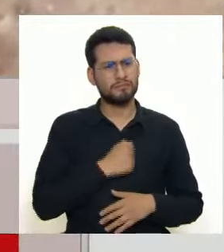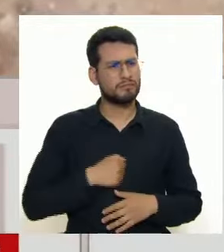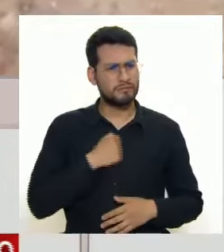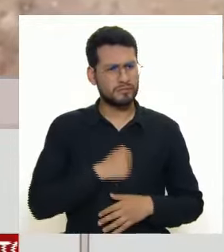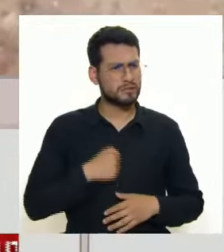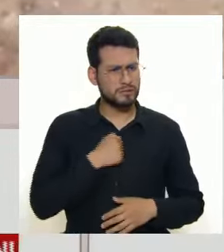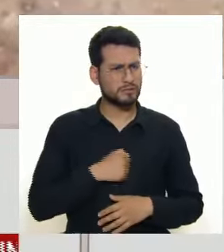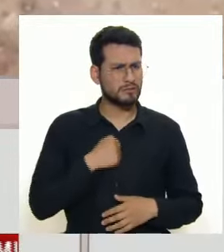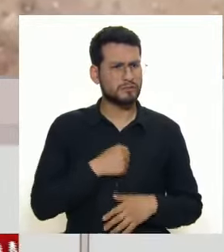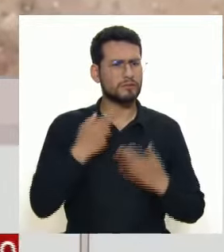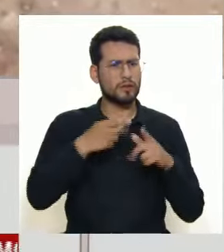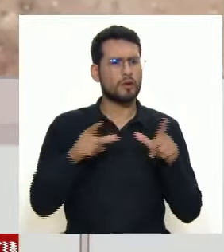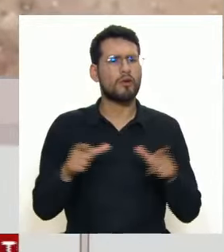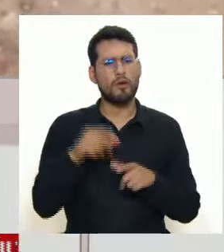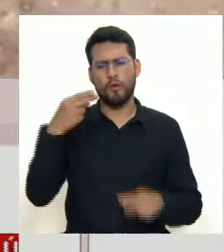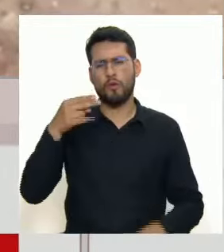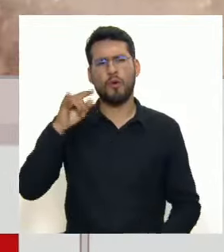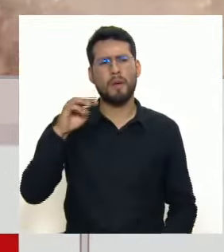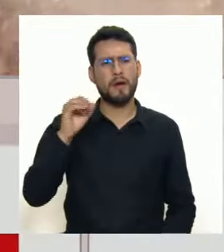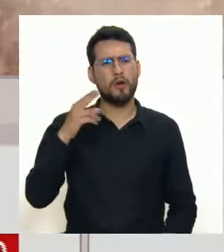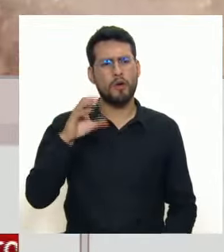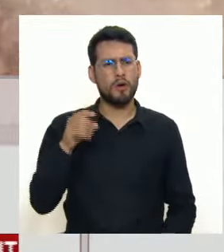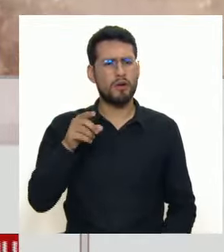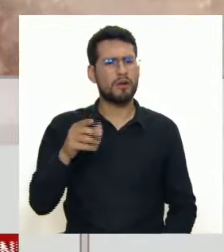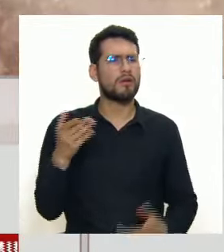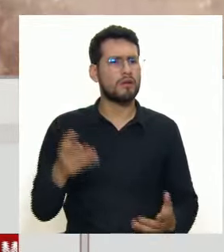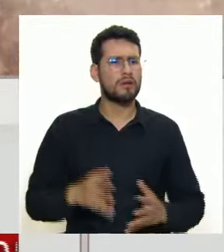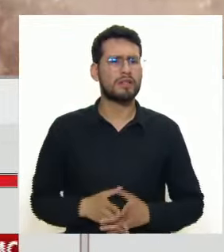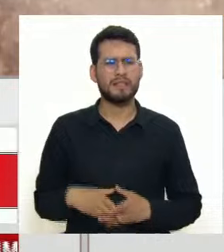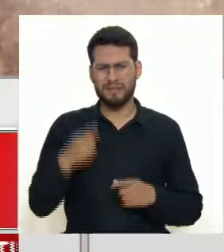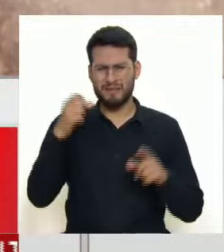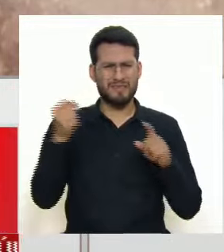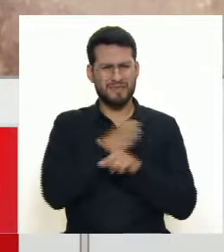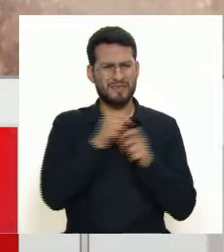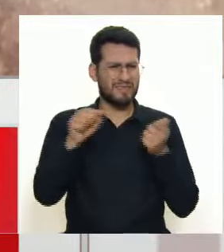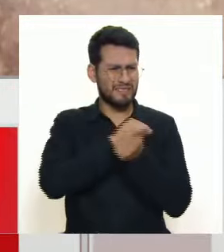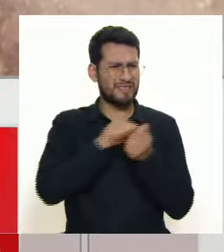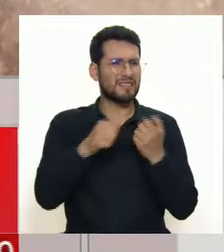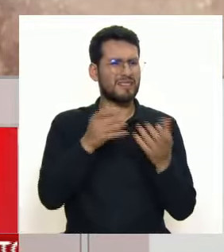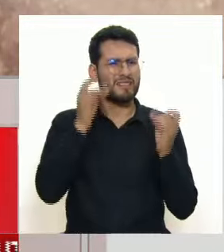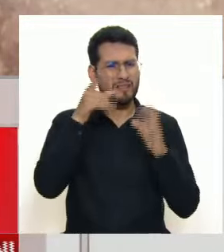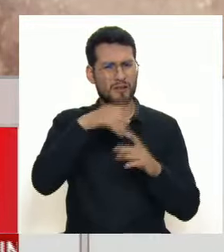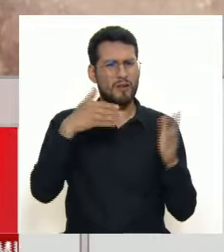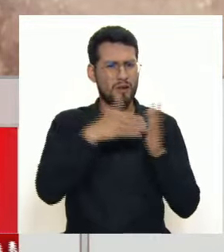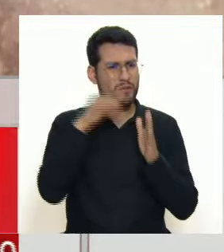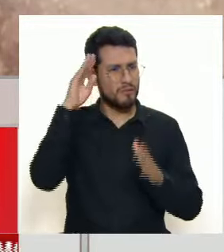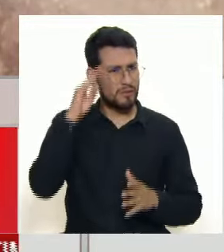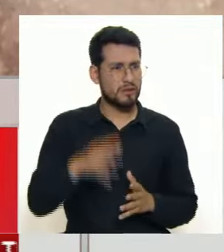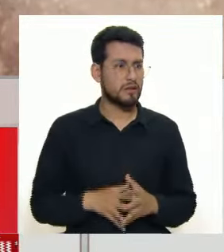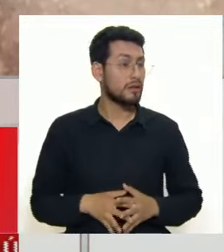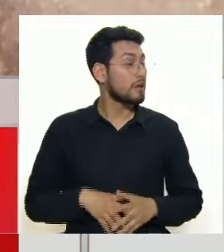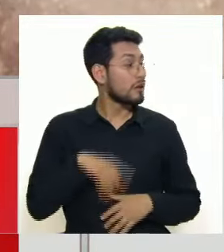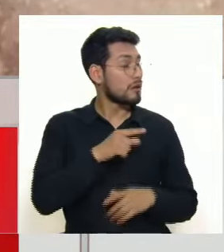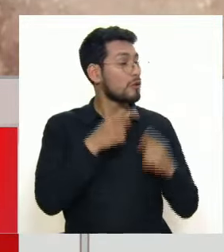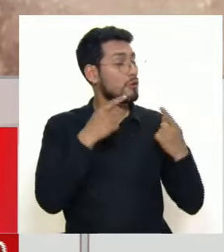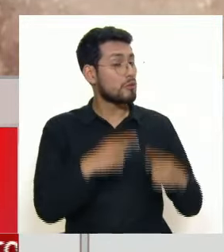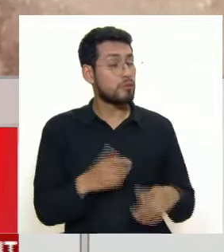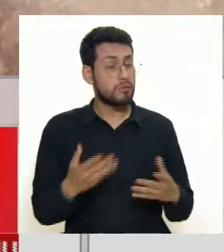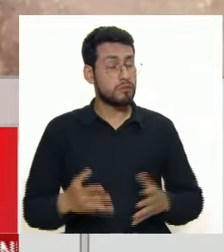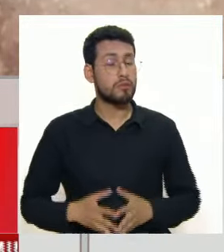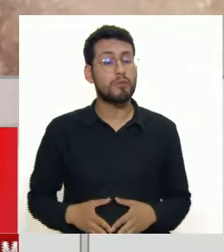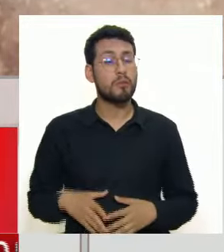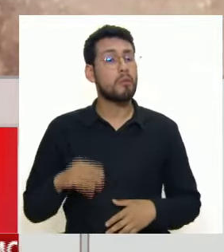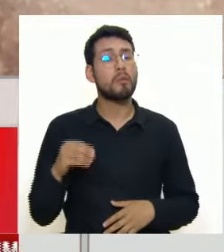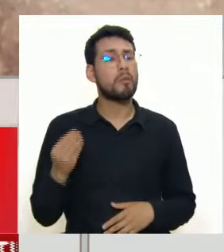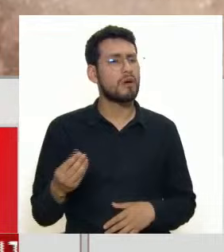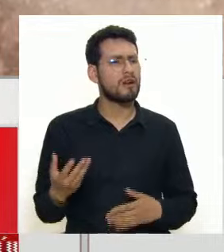la situación registrada en Guaymachuco, sobre todo la violencia, ¿no?, los niveles de violencia contra la policía. Bueno, y esto se debe o se